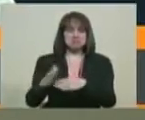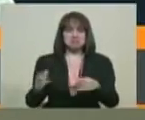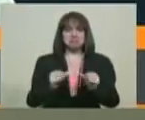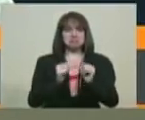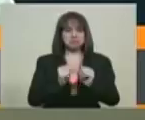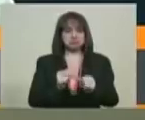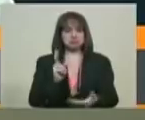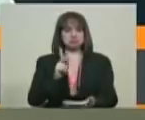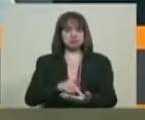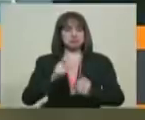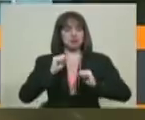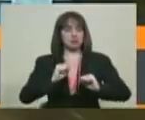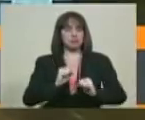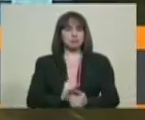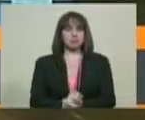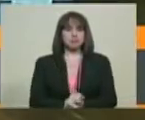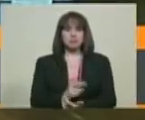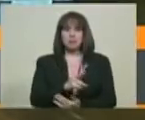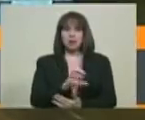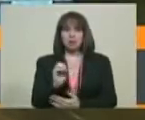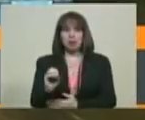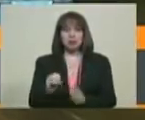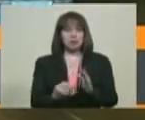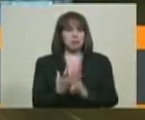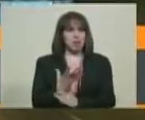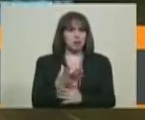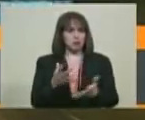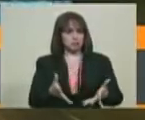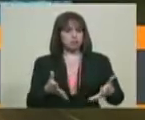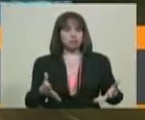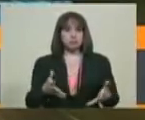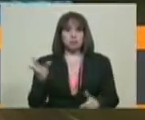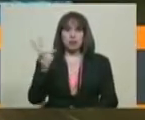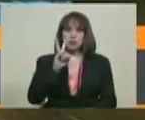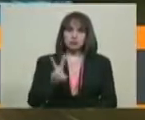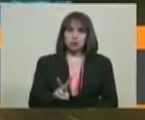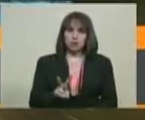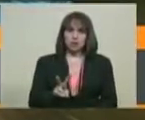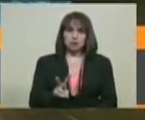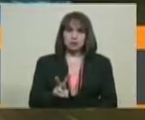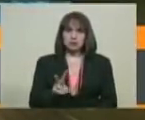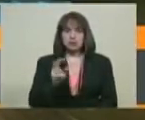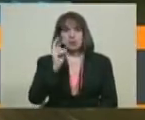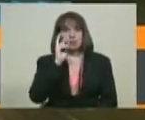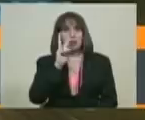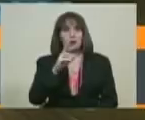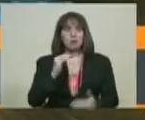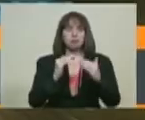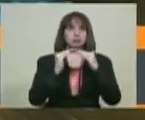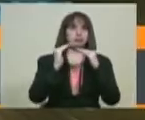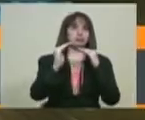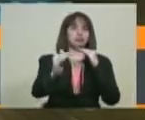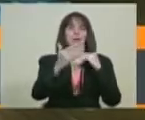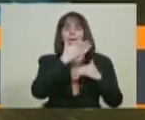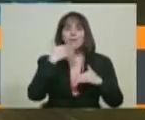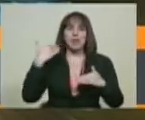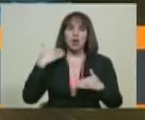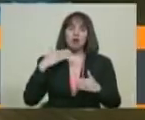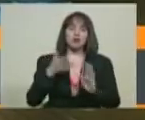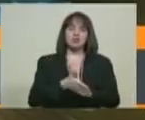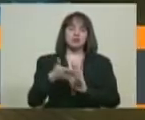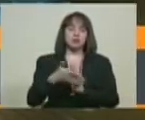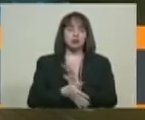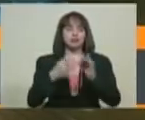las elecciones del 20 de mayo y la gran victoria que va a obtener Venezuela, se van a abrir los horizontes hacia una nueva situación.